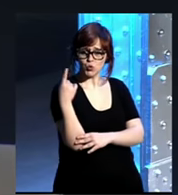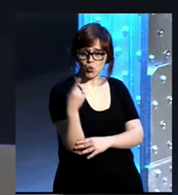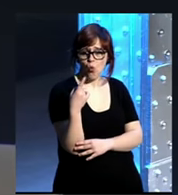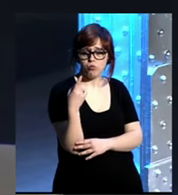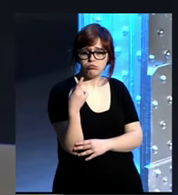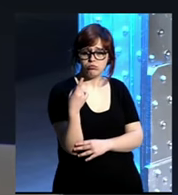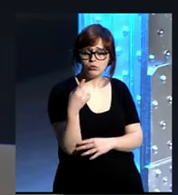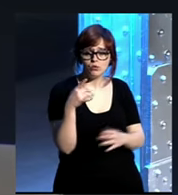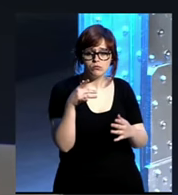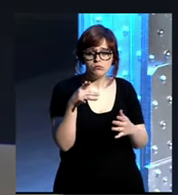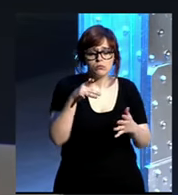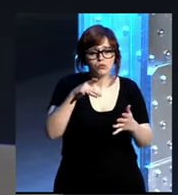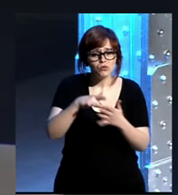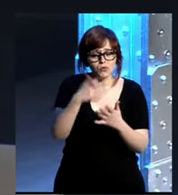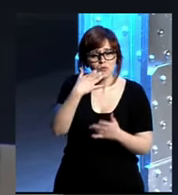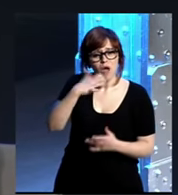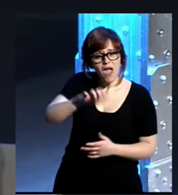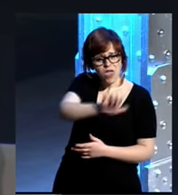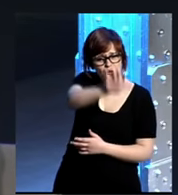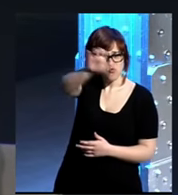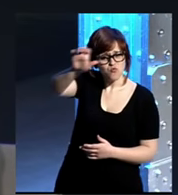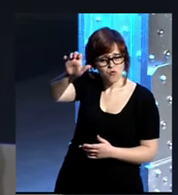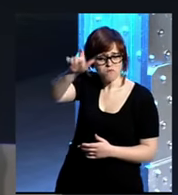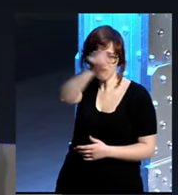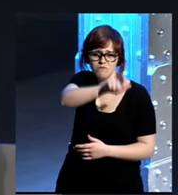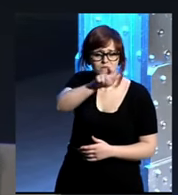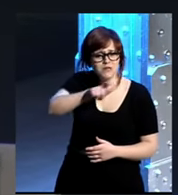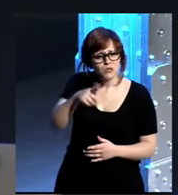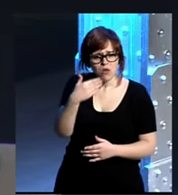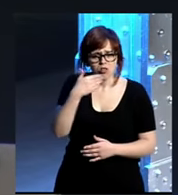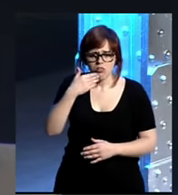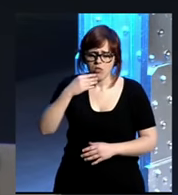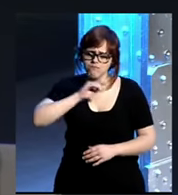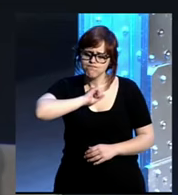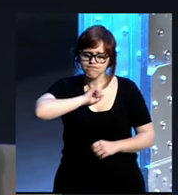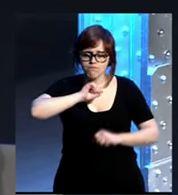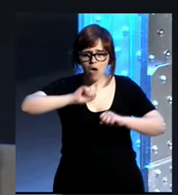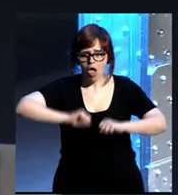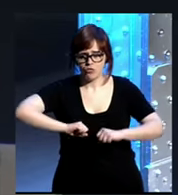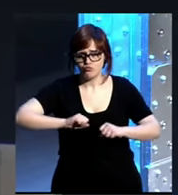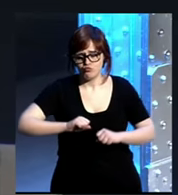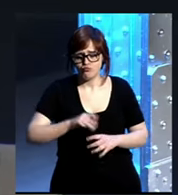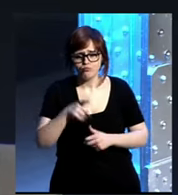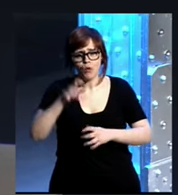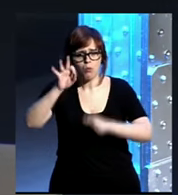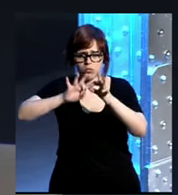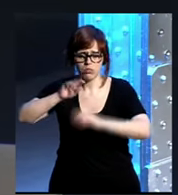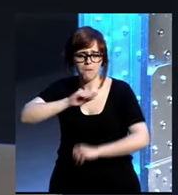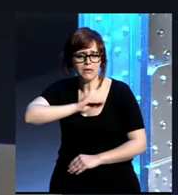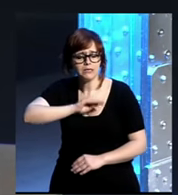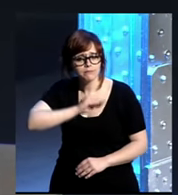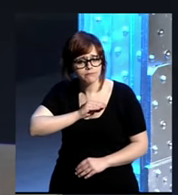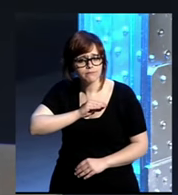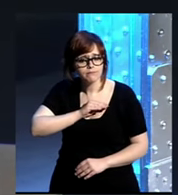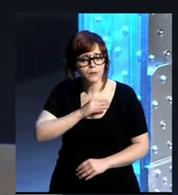no nos olvidemos que Europa es un continente viejo, ¿vale? Ahí hay un potencial grande. Otro mundo es el mundo de la